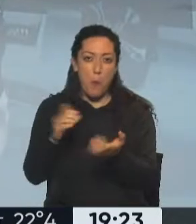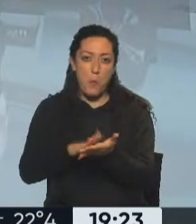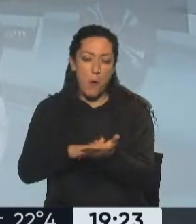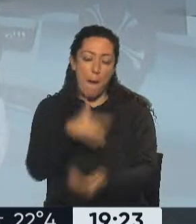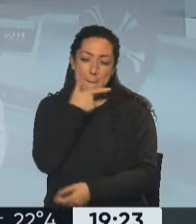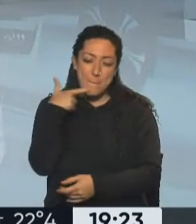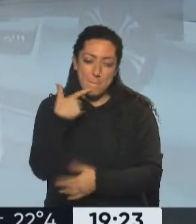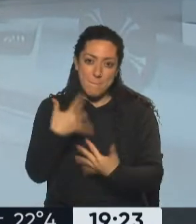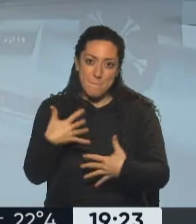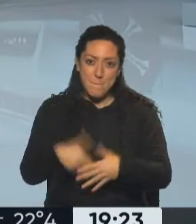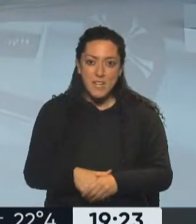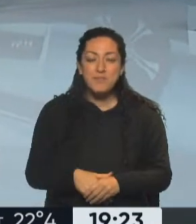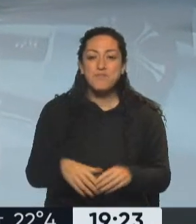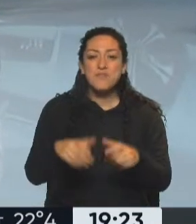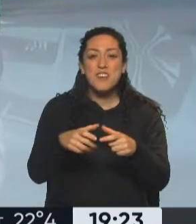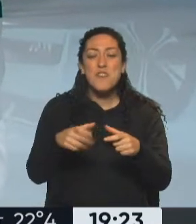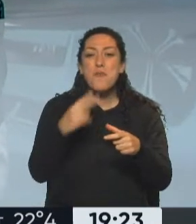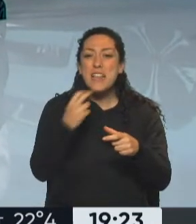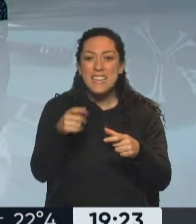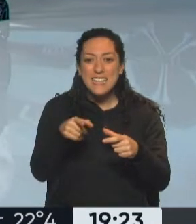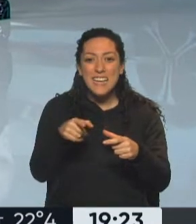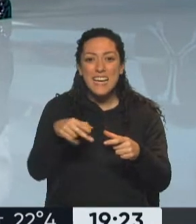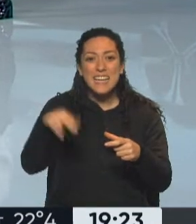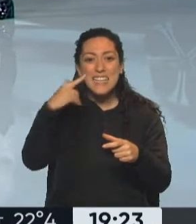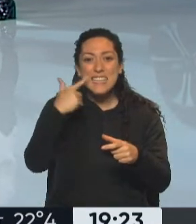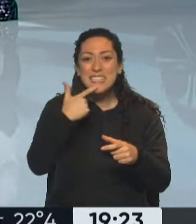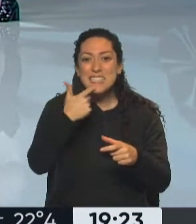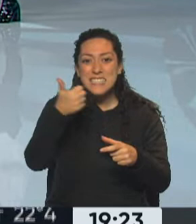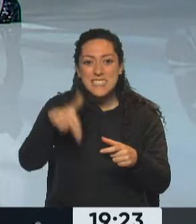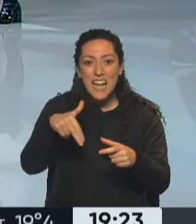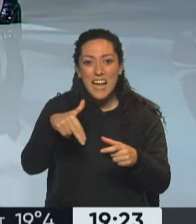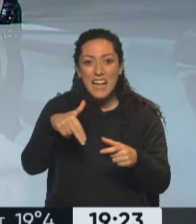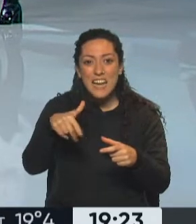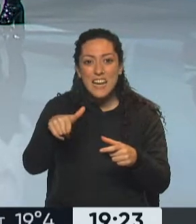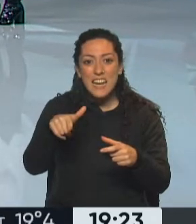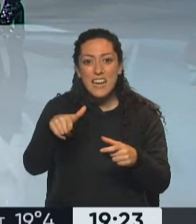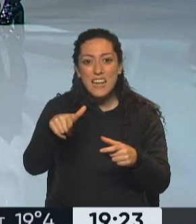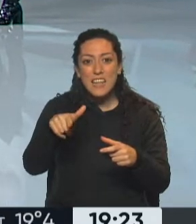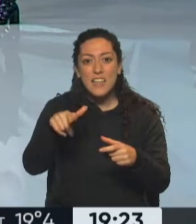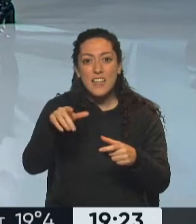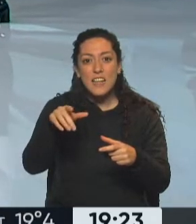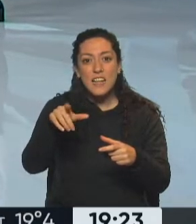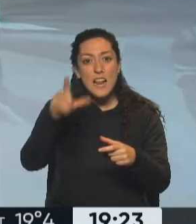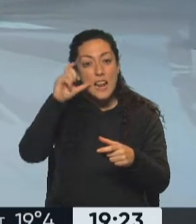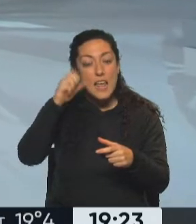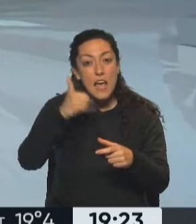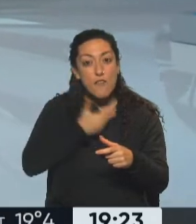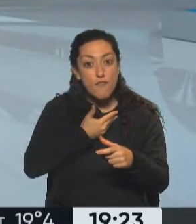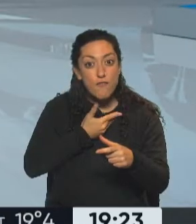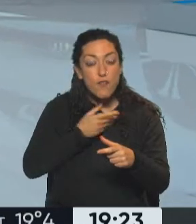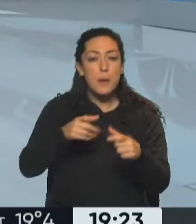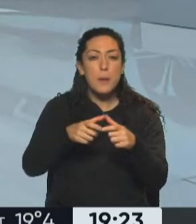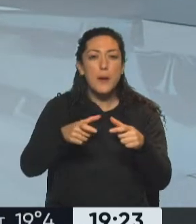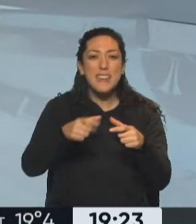Diana. Contanos. Tiene una batería. Es el famoso Nissan Leaf, ¿no? Sí, se vende en Argentina hace ya algunos años, una batería de